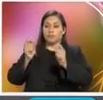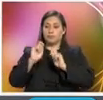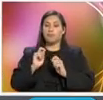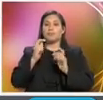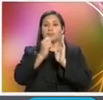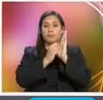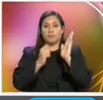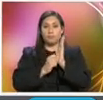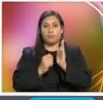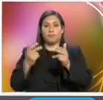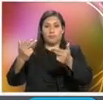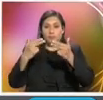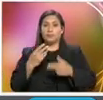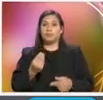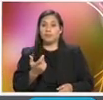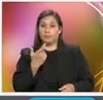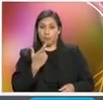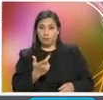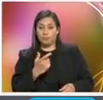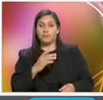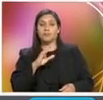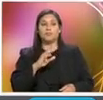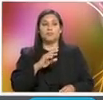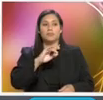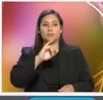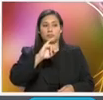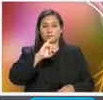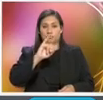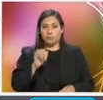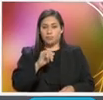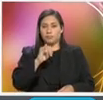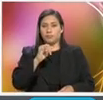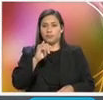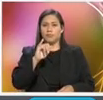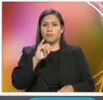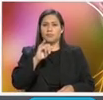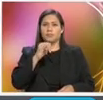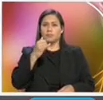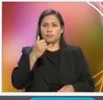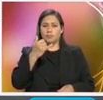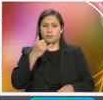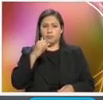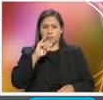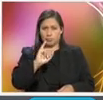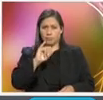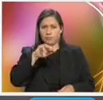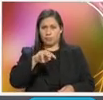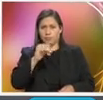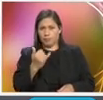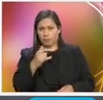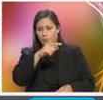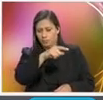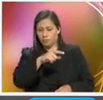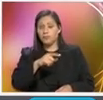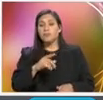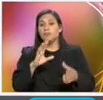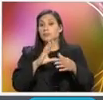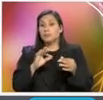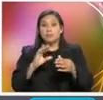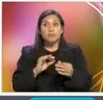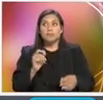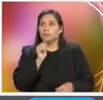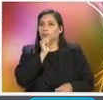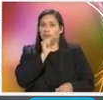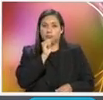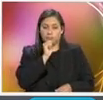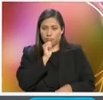testamento. Ya tenía mucho dinero Jimi Hendrix y todavía queda sin explicación contundente la muerte